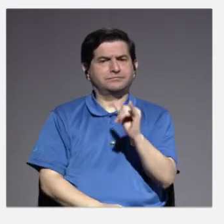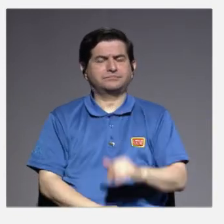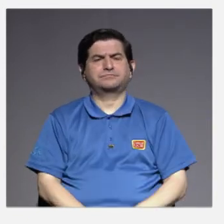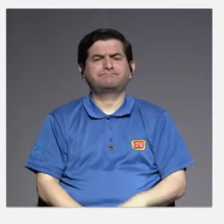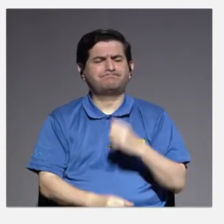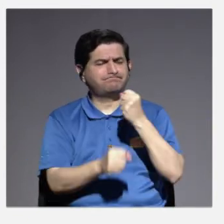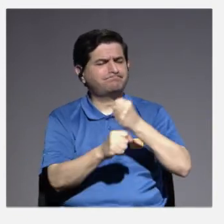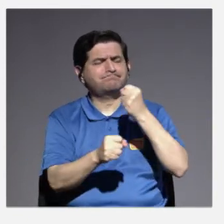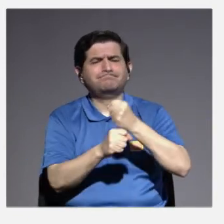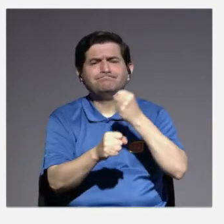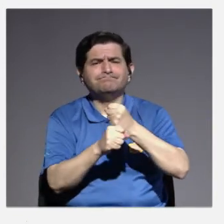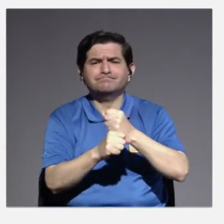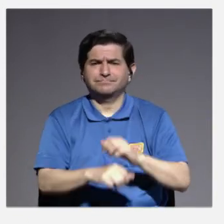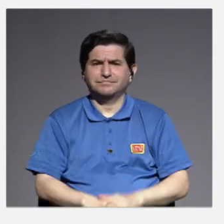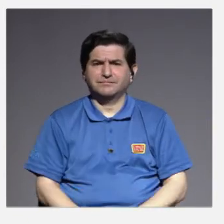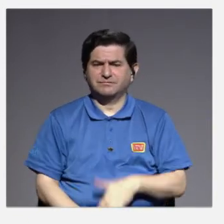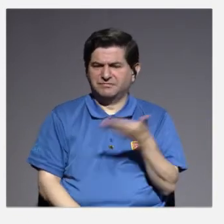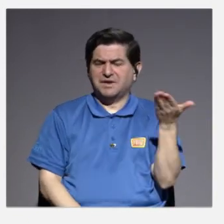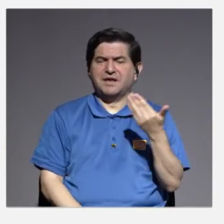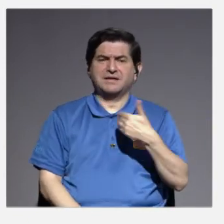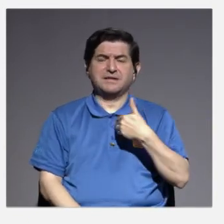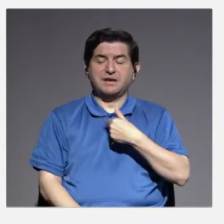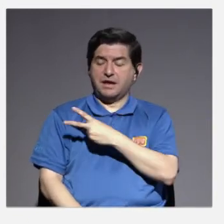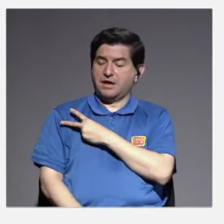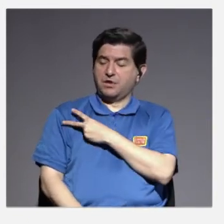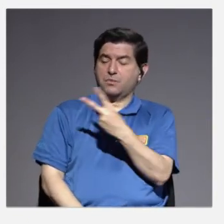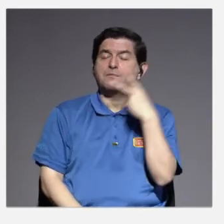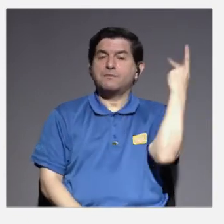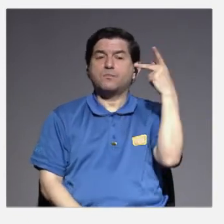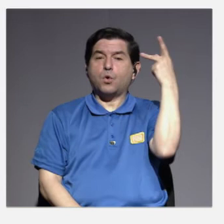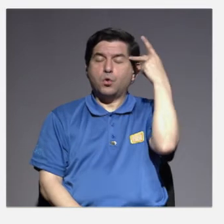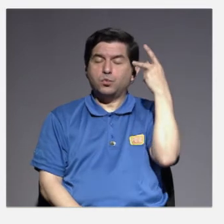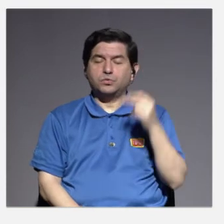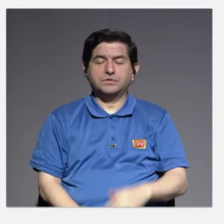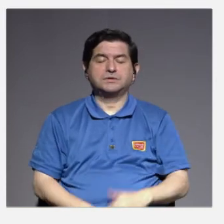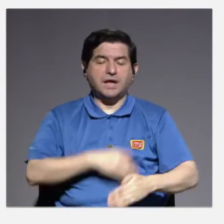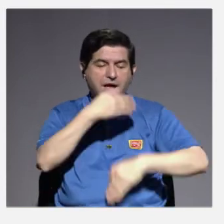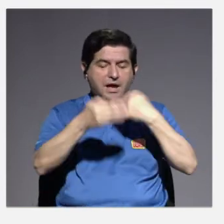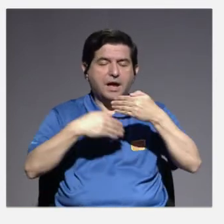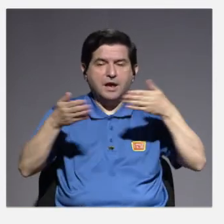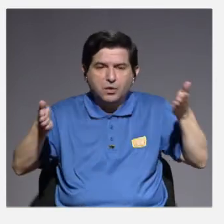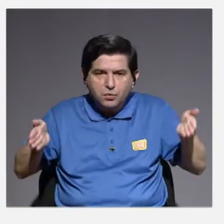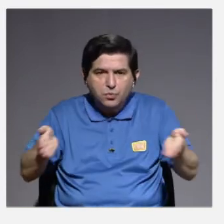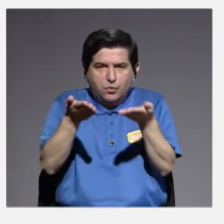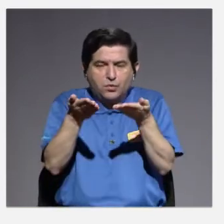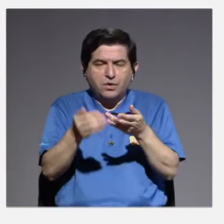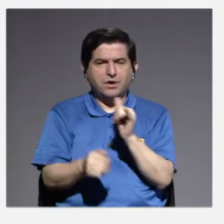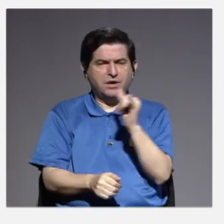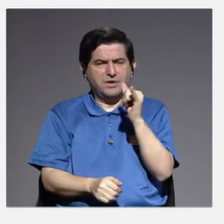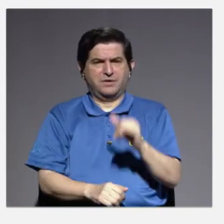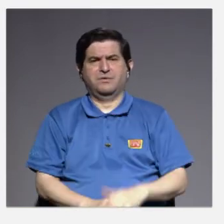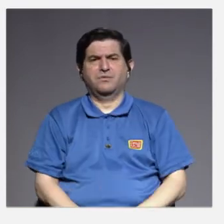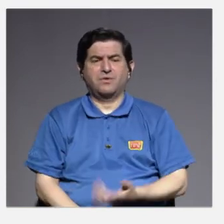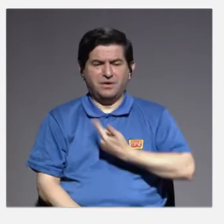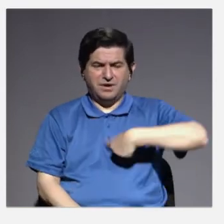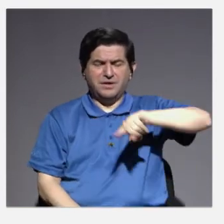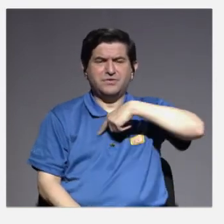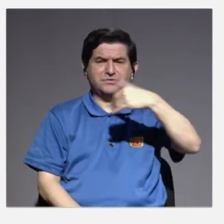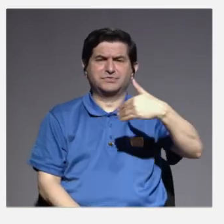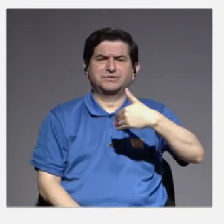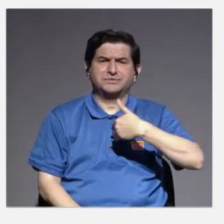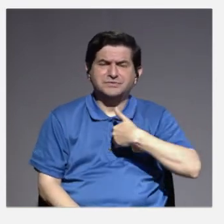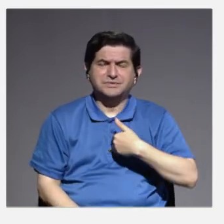se trabaje para lograr tener voluntad política que impulse estos procesos, y de igual modo es importante que podamos contar